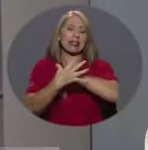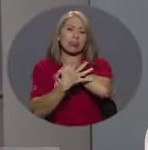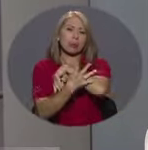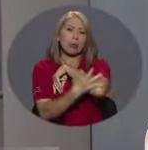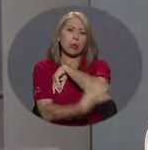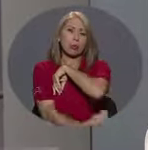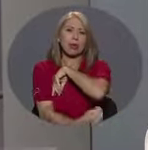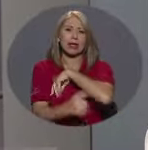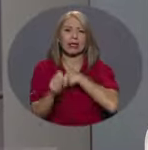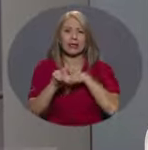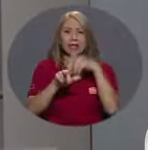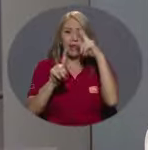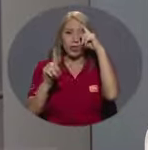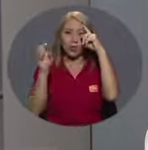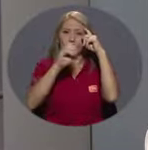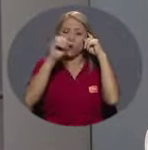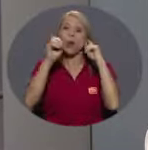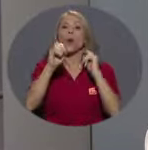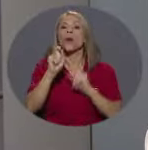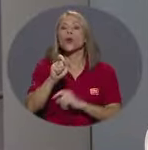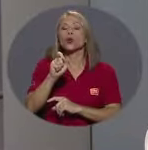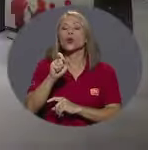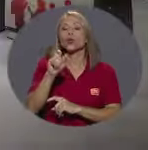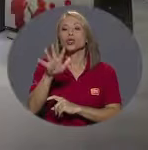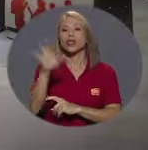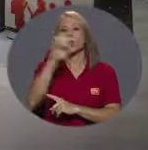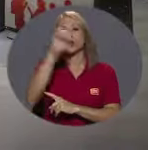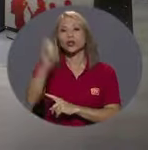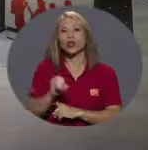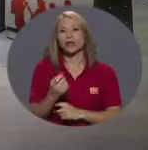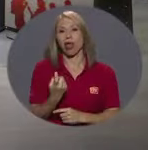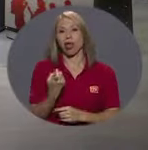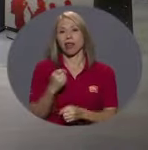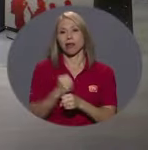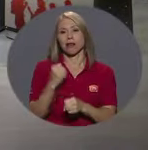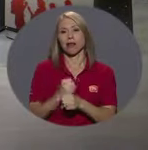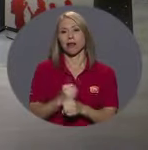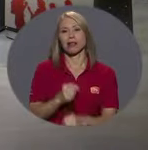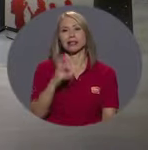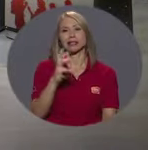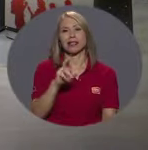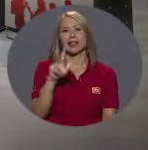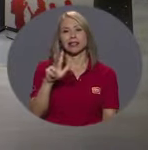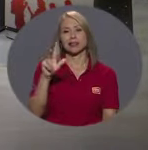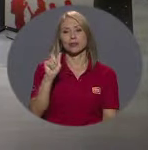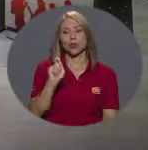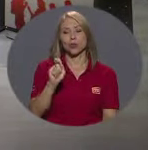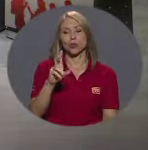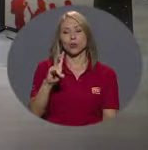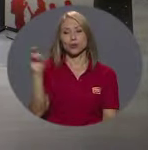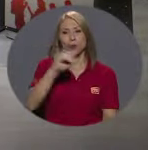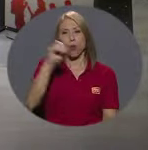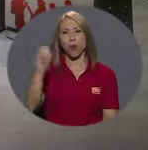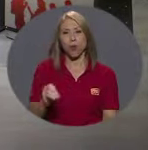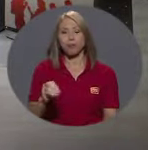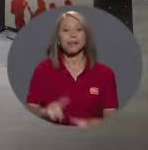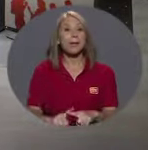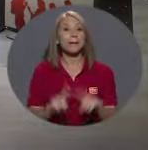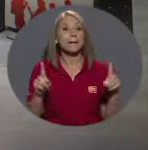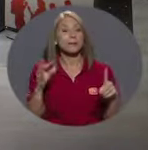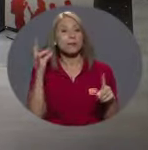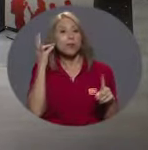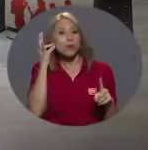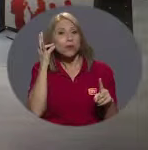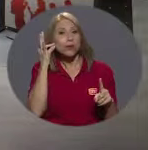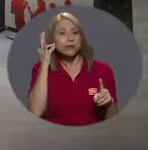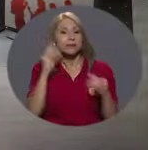pobreza absoluta del 31.5% y un desempleo del 63.7%. Sin embargo, en el